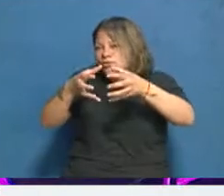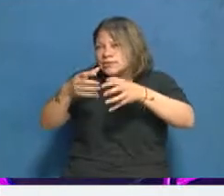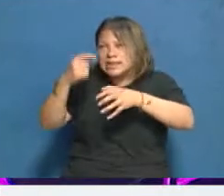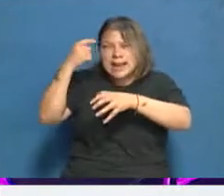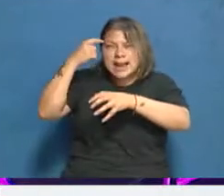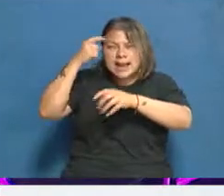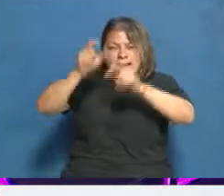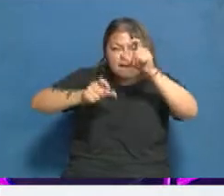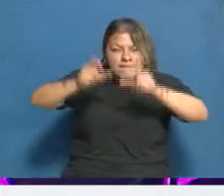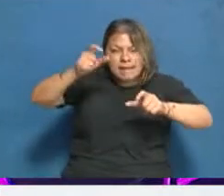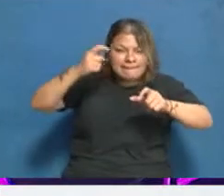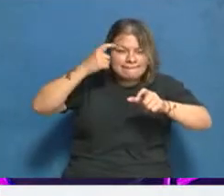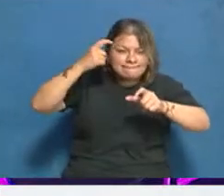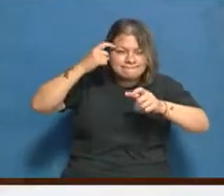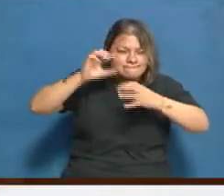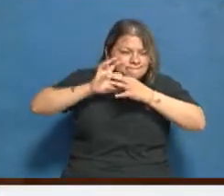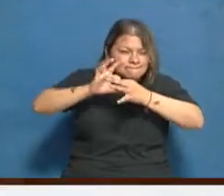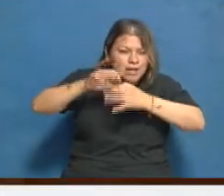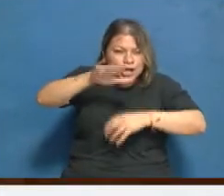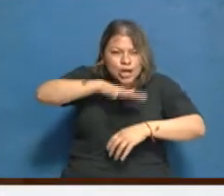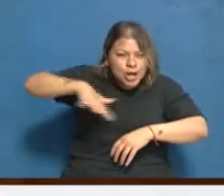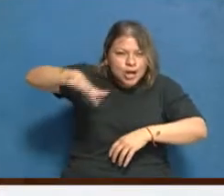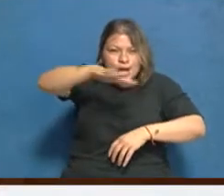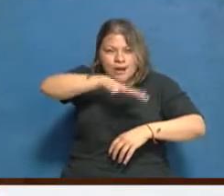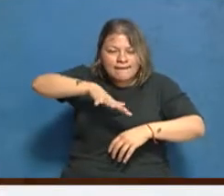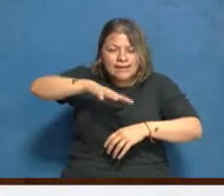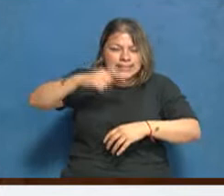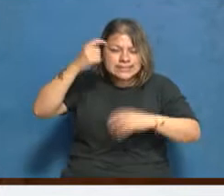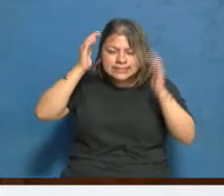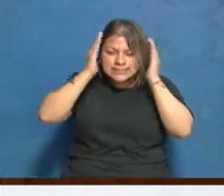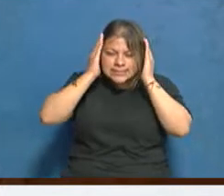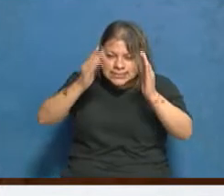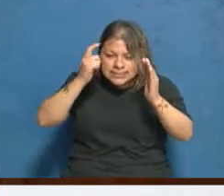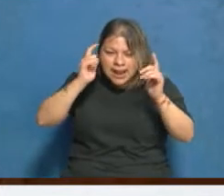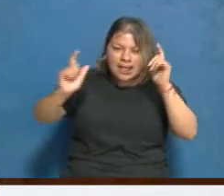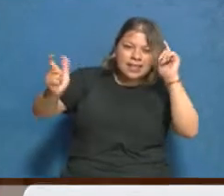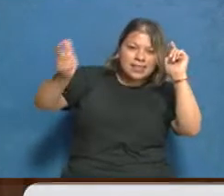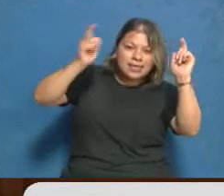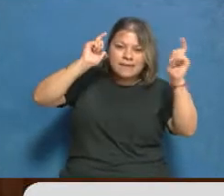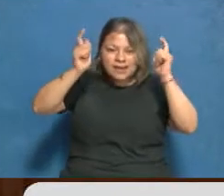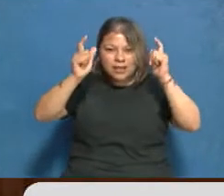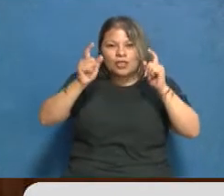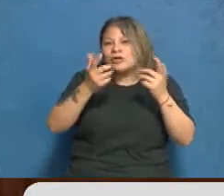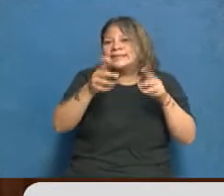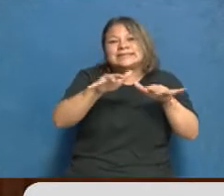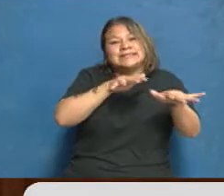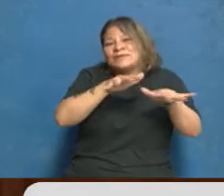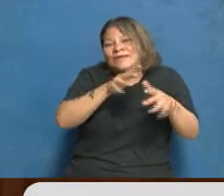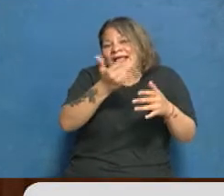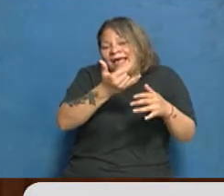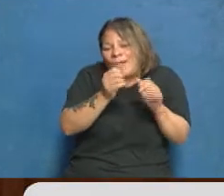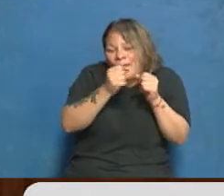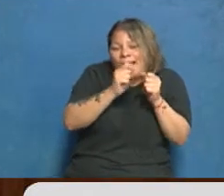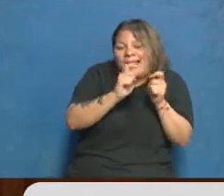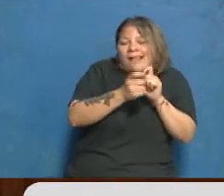inconsciente colectivo del argentino asegura que mientras estamos totalmente concentrados y divertidos ocurren cosas en el país. Y